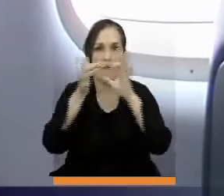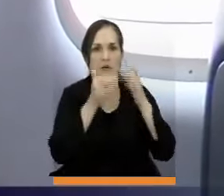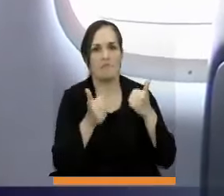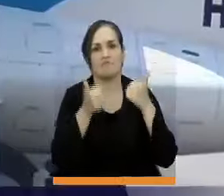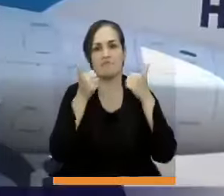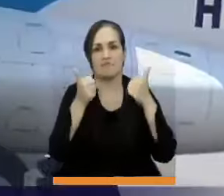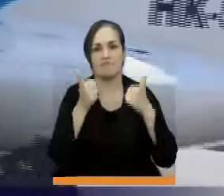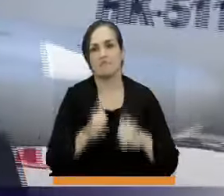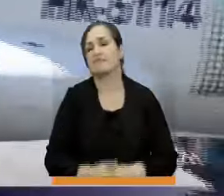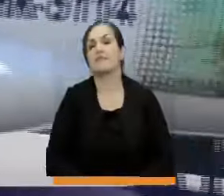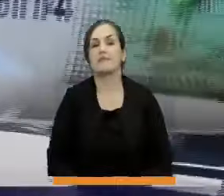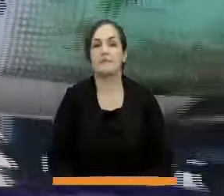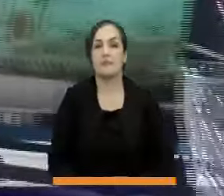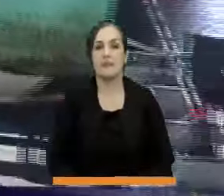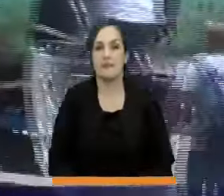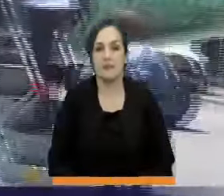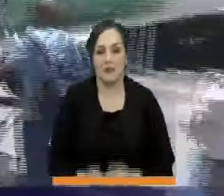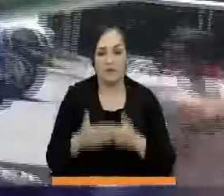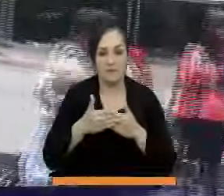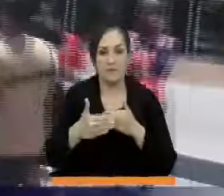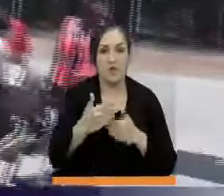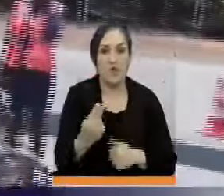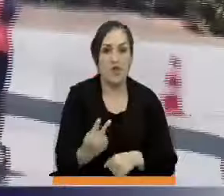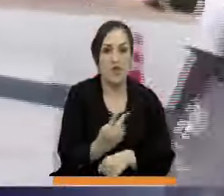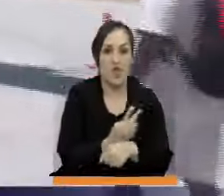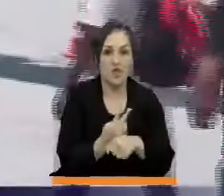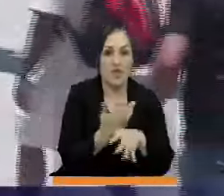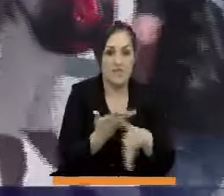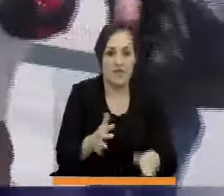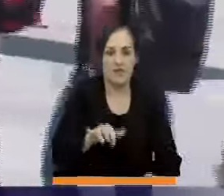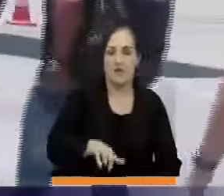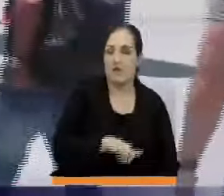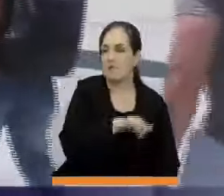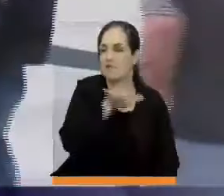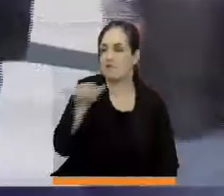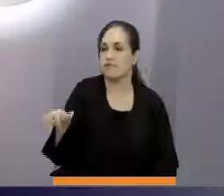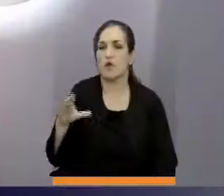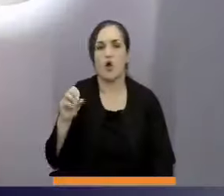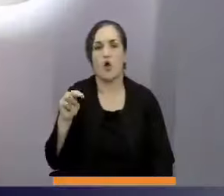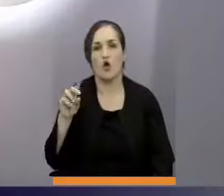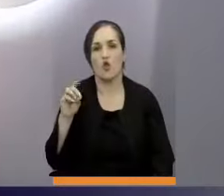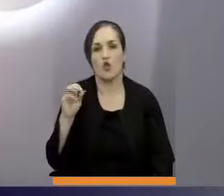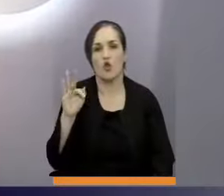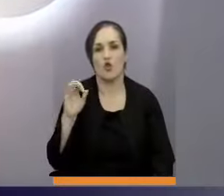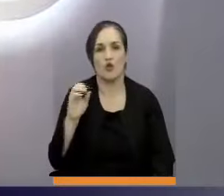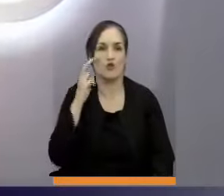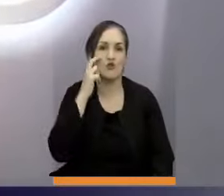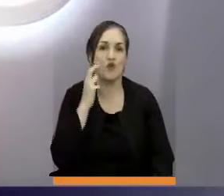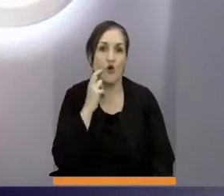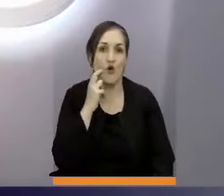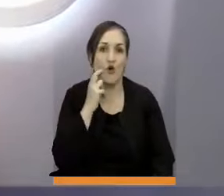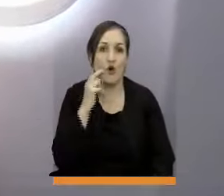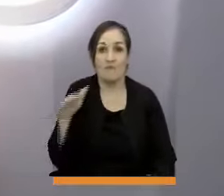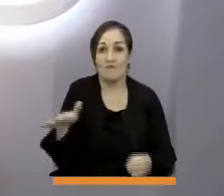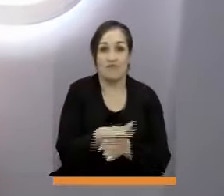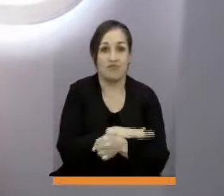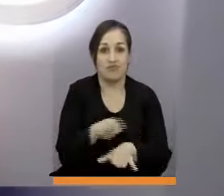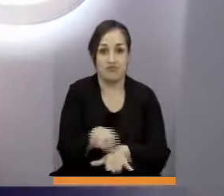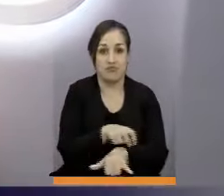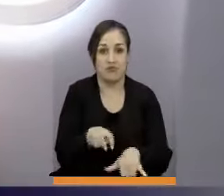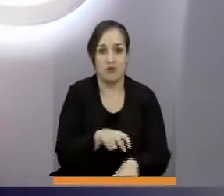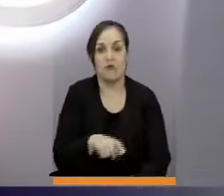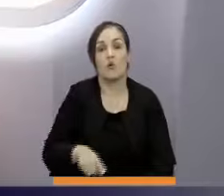está bastante bien. Dos horas después el avión partió a Condoto, Chocó, con el cupo lleno. Y de verdad que es